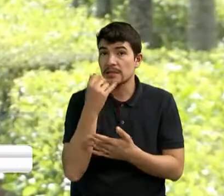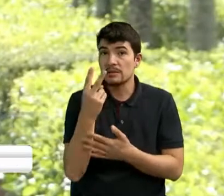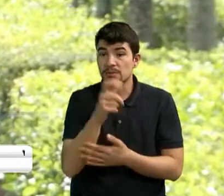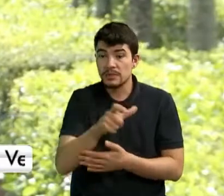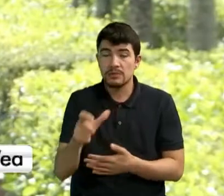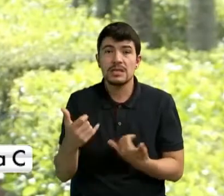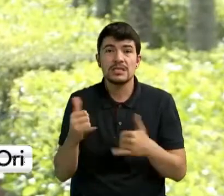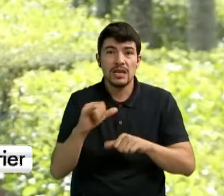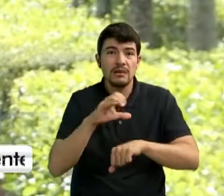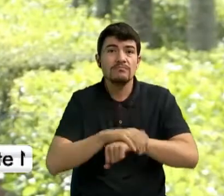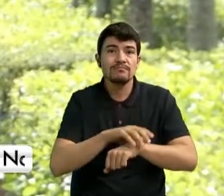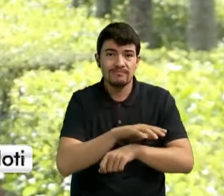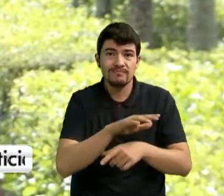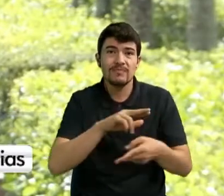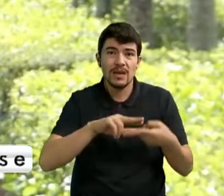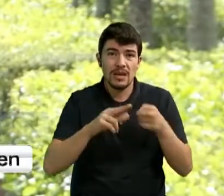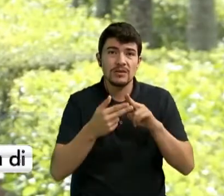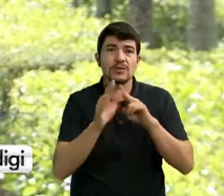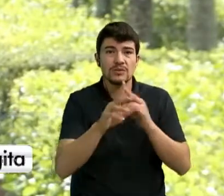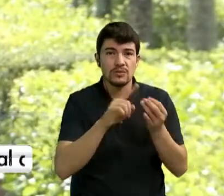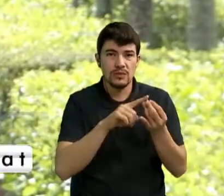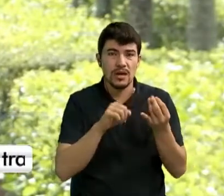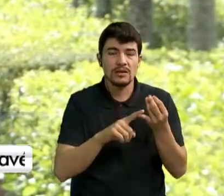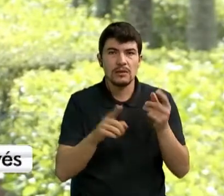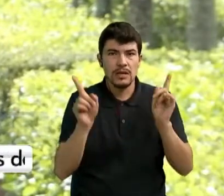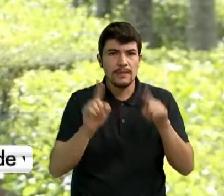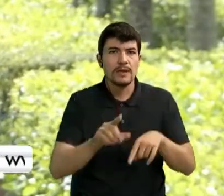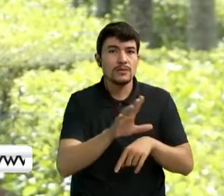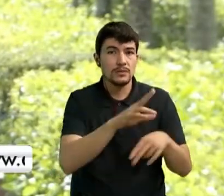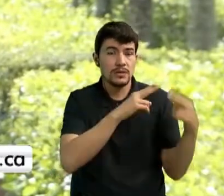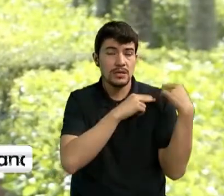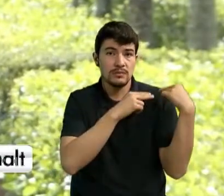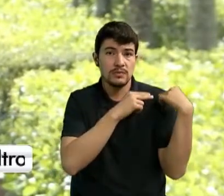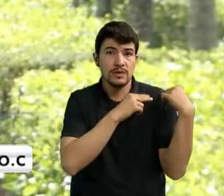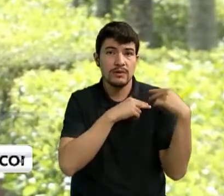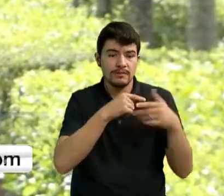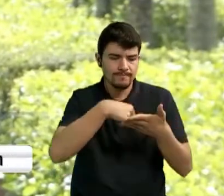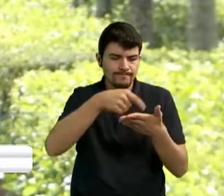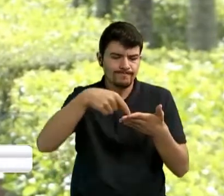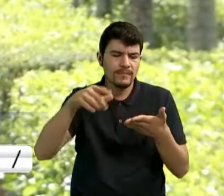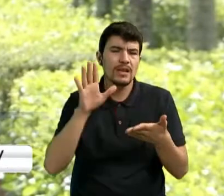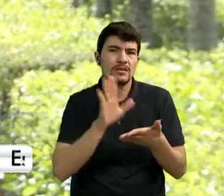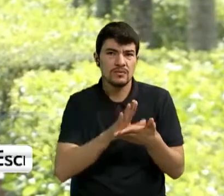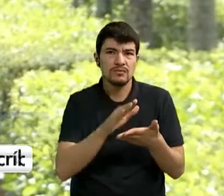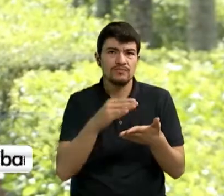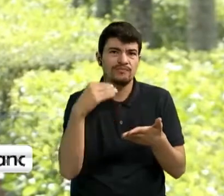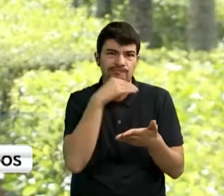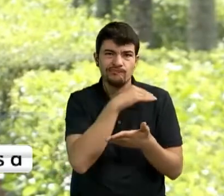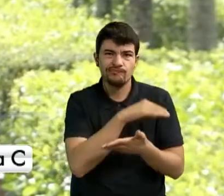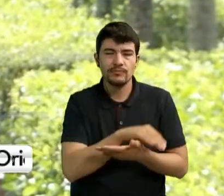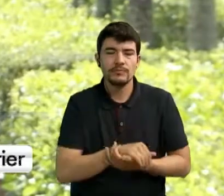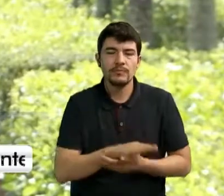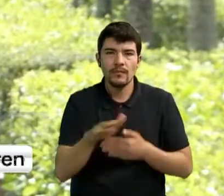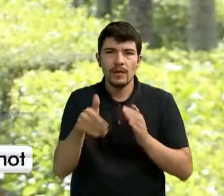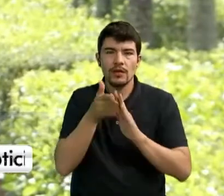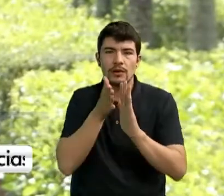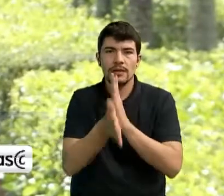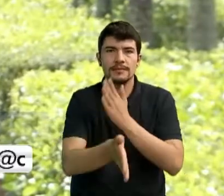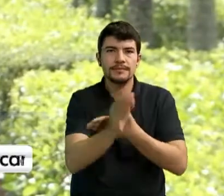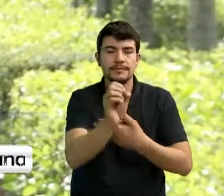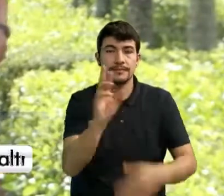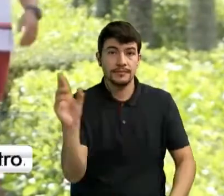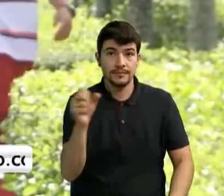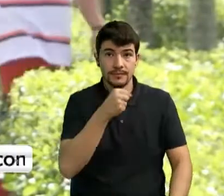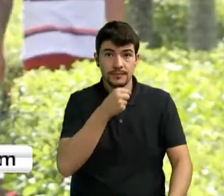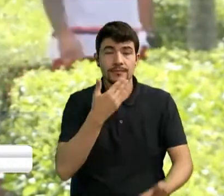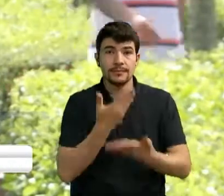que ya están implicadas en este caso y que también son los responsables de firmado aparentemente este contrato está la información que tenemos por